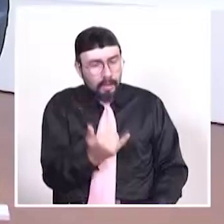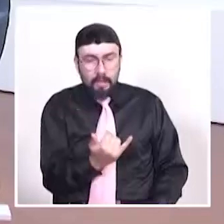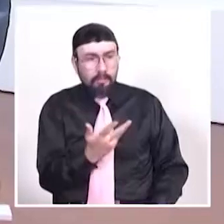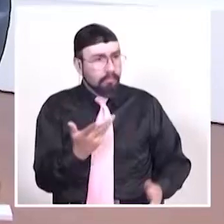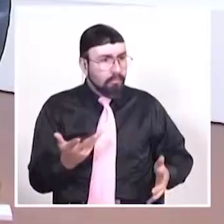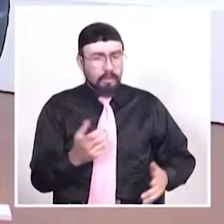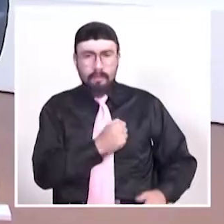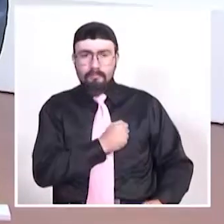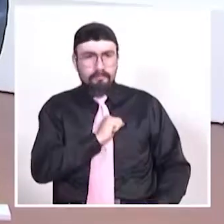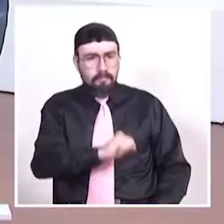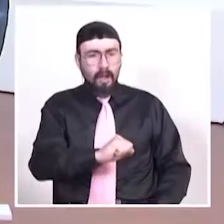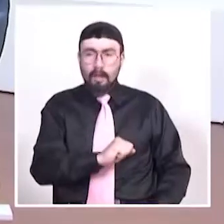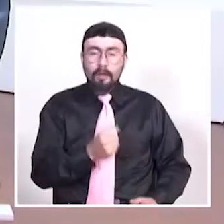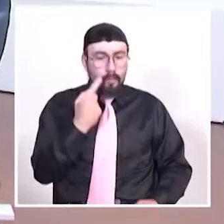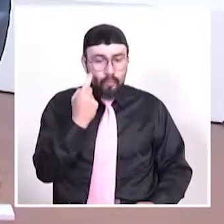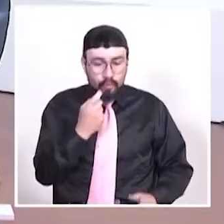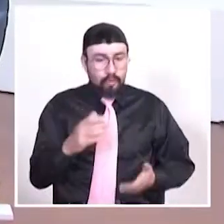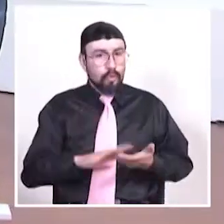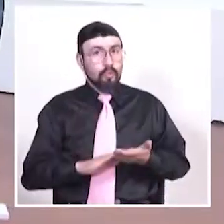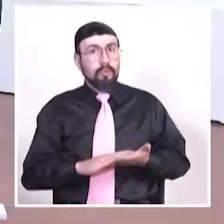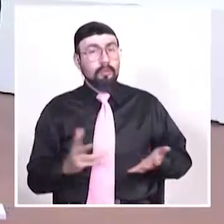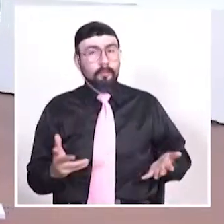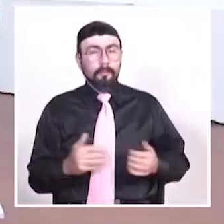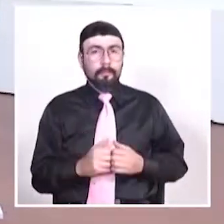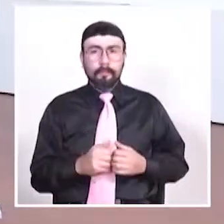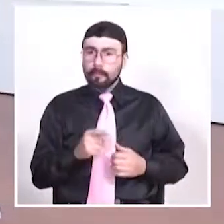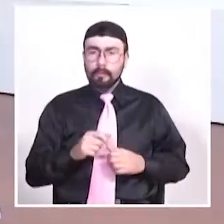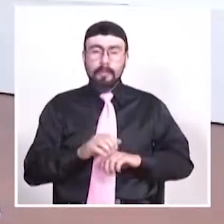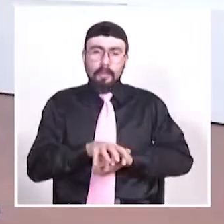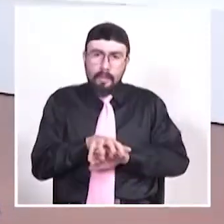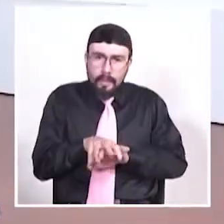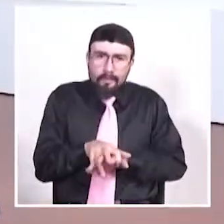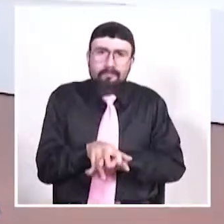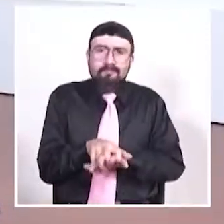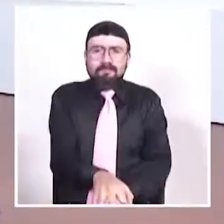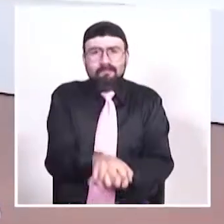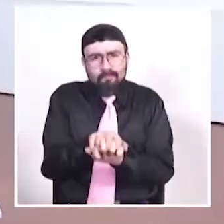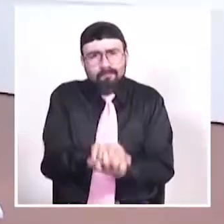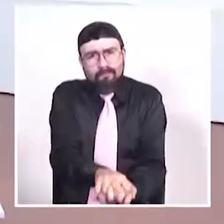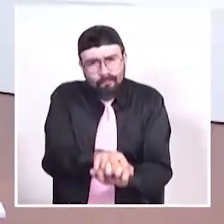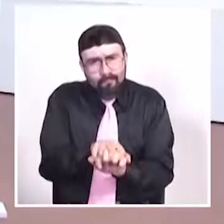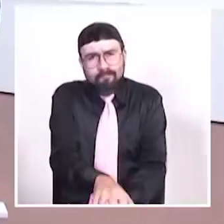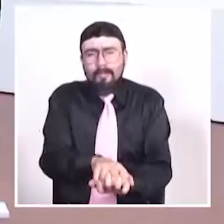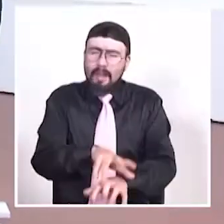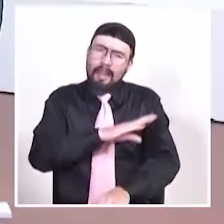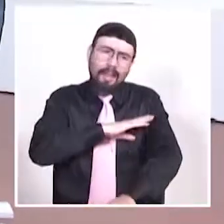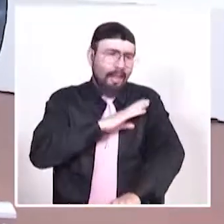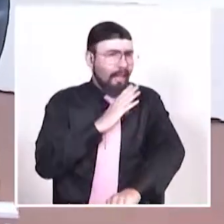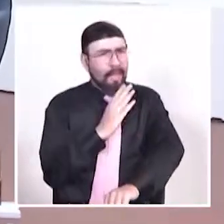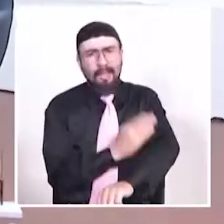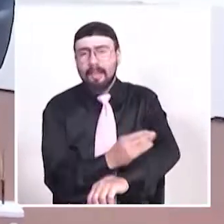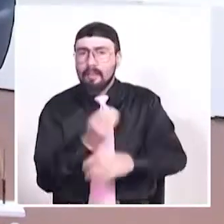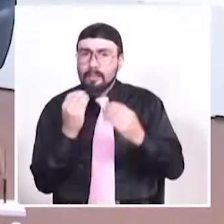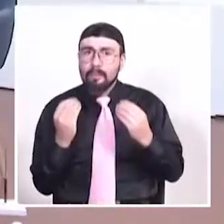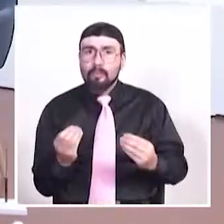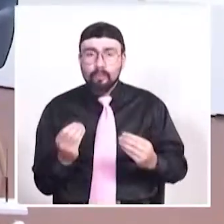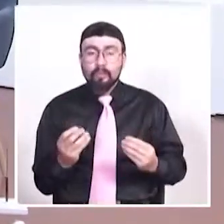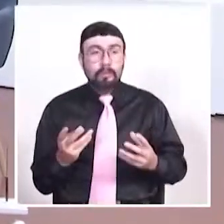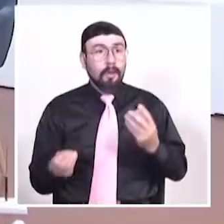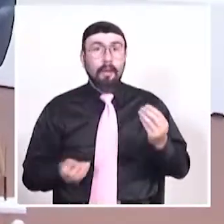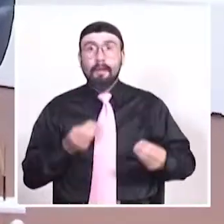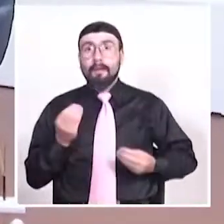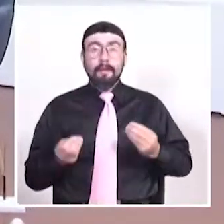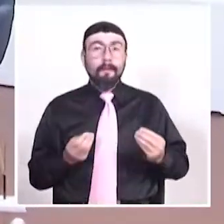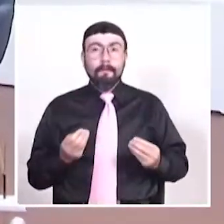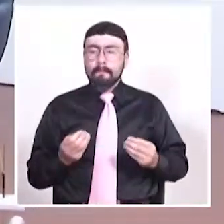corregir. ¿Sí? Resulta que ese ejercicio es muy extenuante, el hecho de estar haciendo las compresiones torácicas